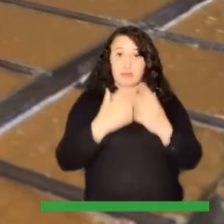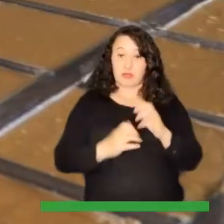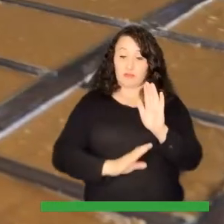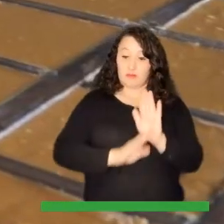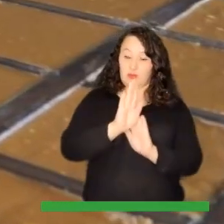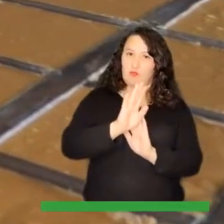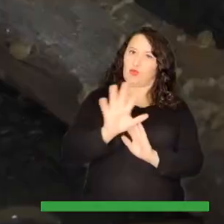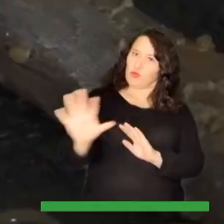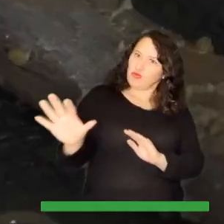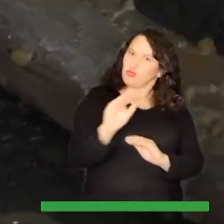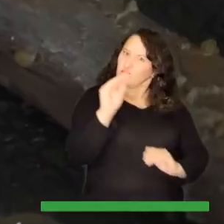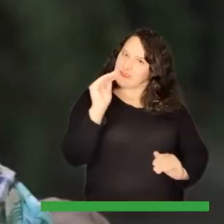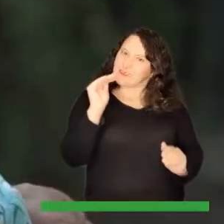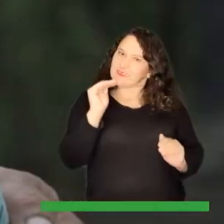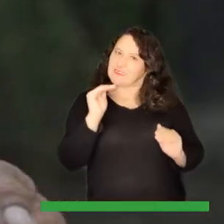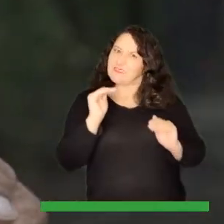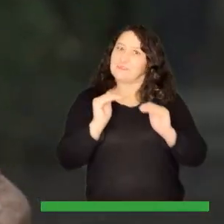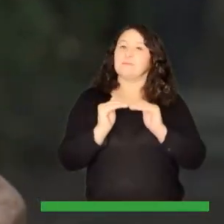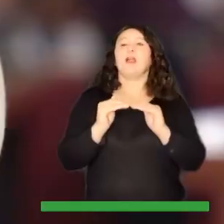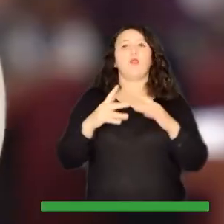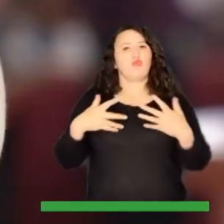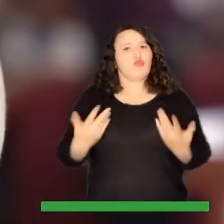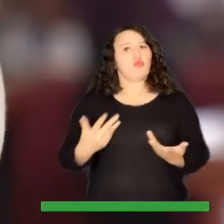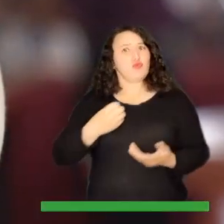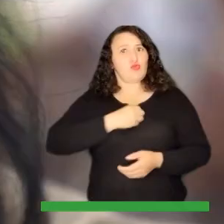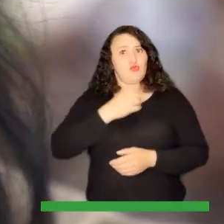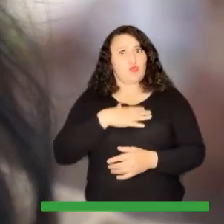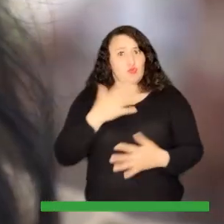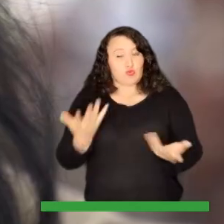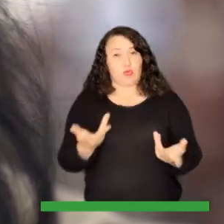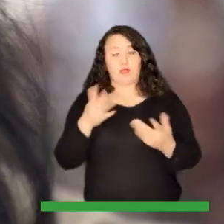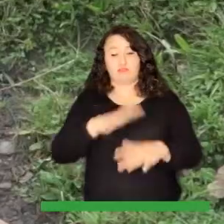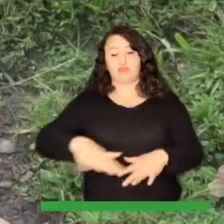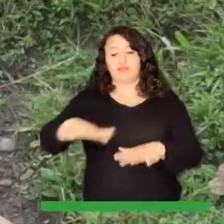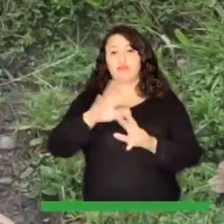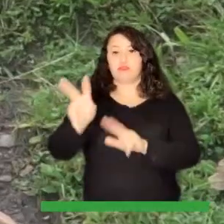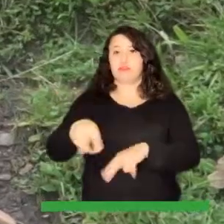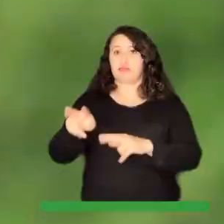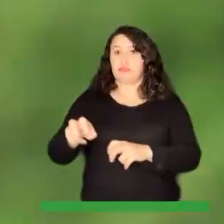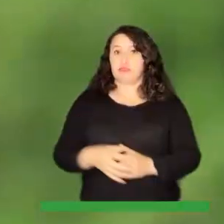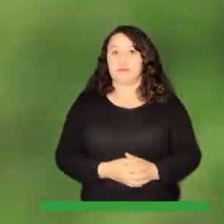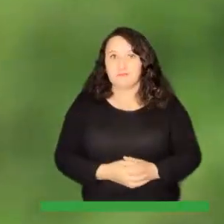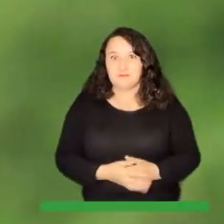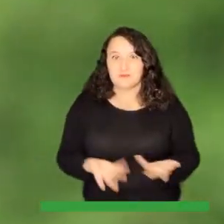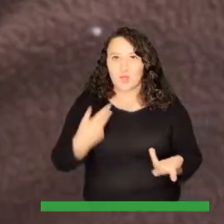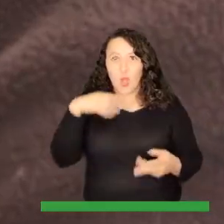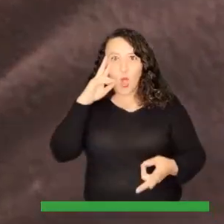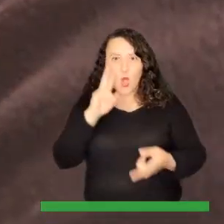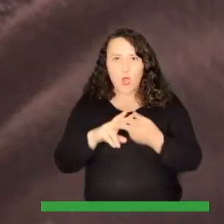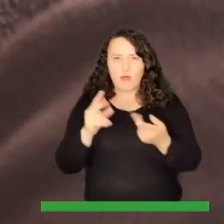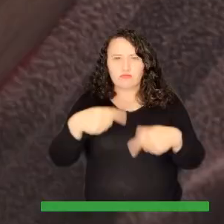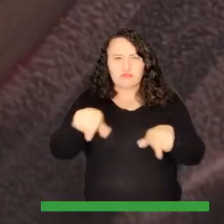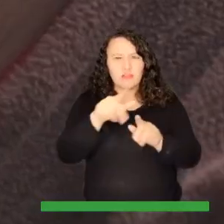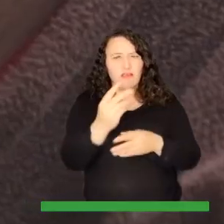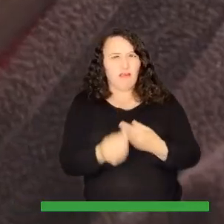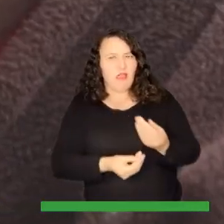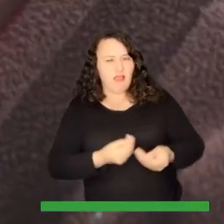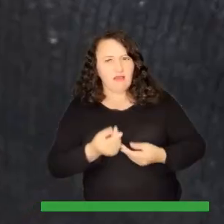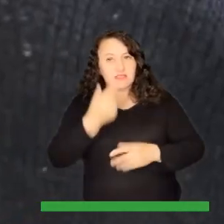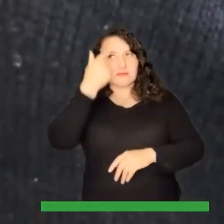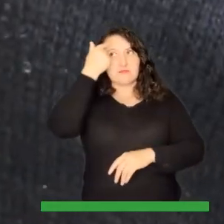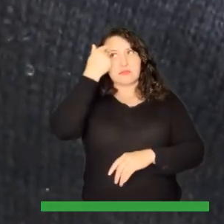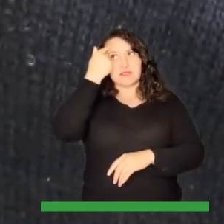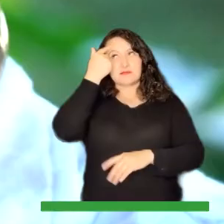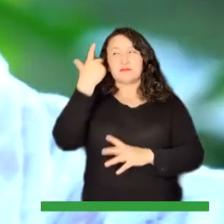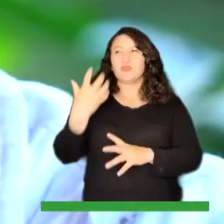es tarea de todos cerrar la brecha para nivelar y emparejar sus oportunidades en el sector agropecuario. Conocer lo que hacen y piensan, desde